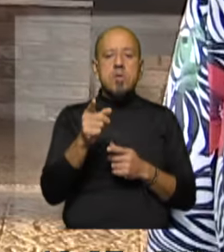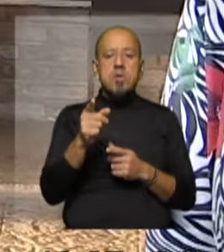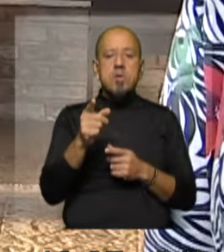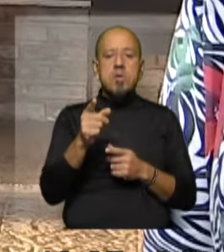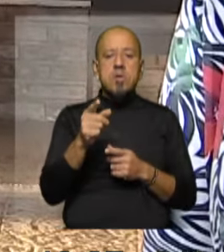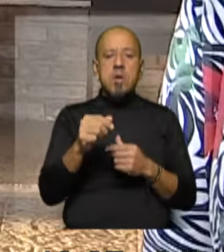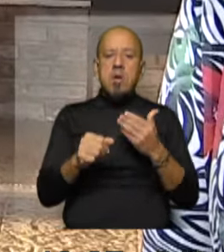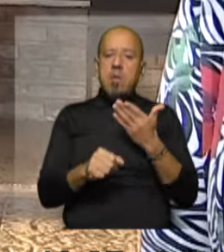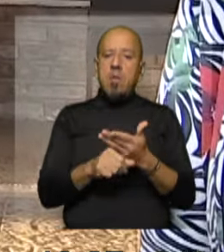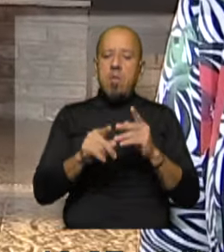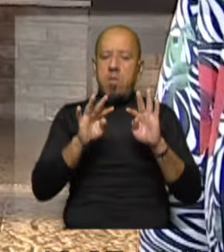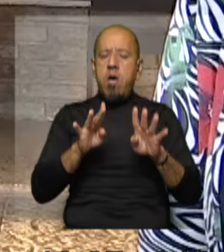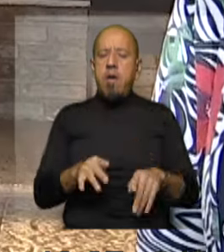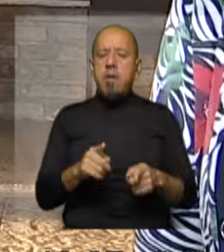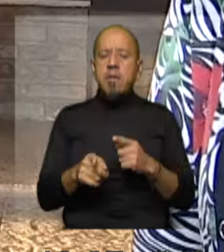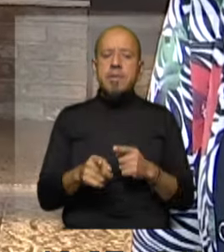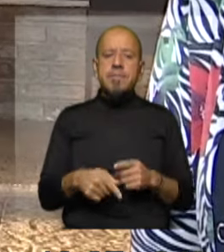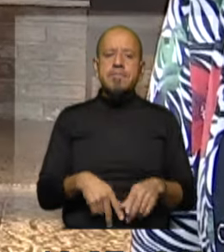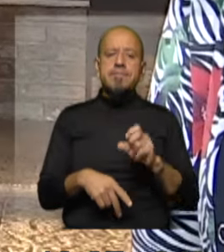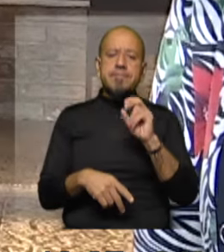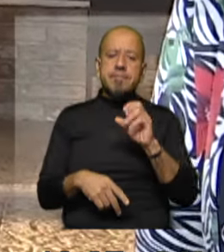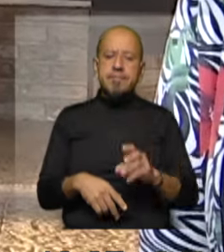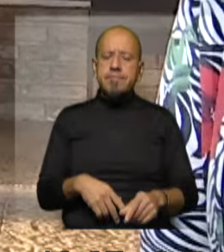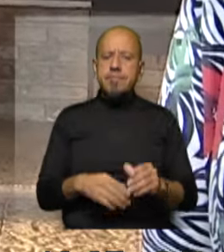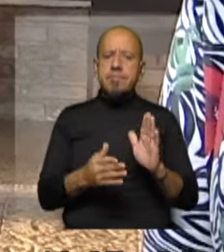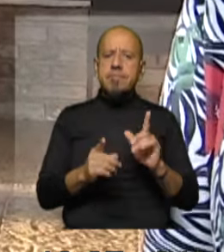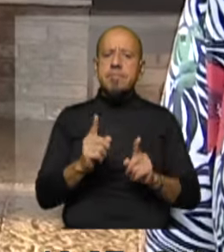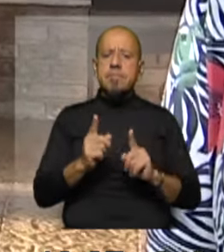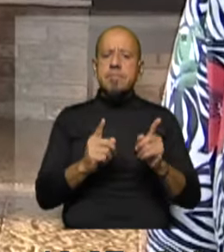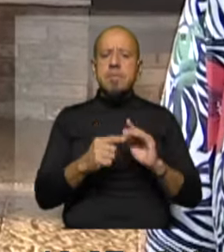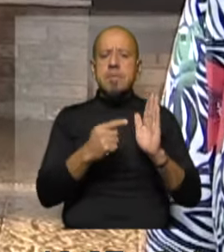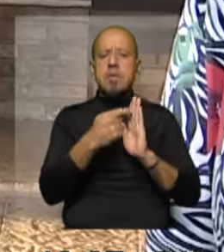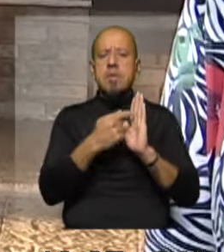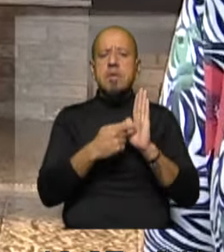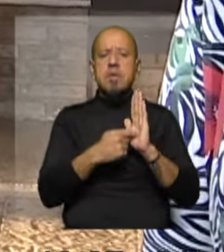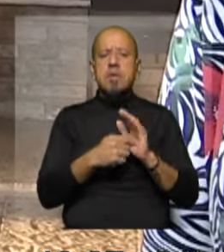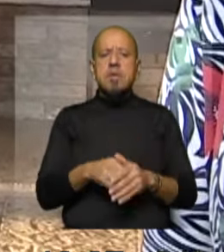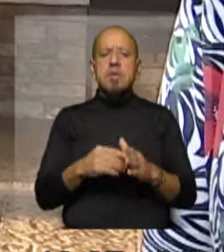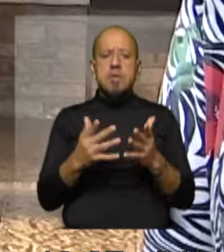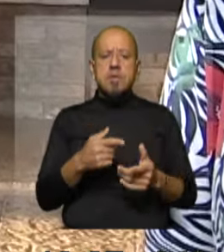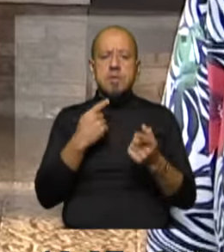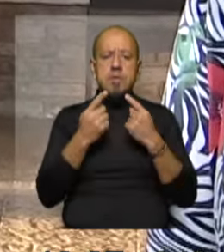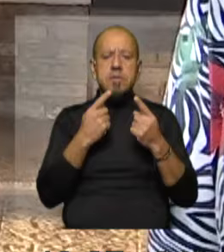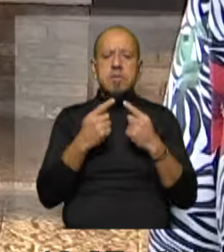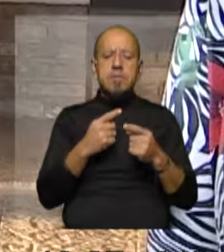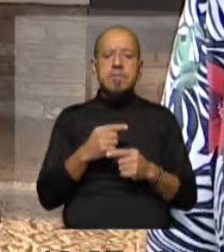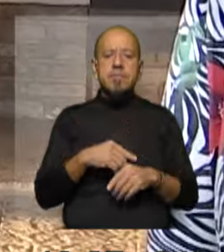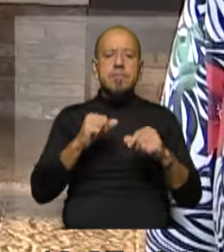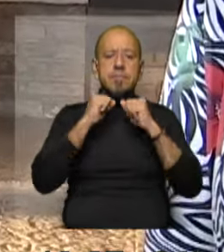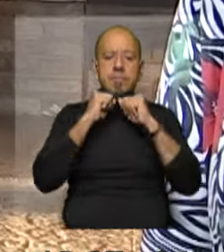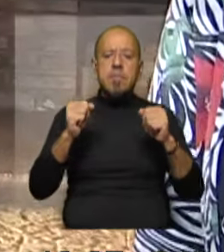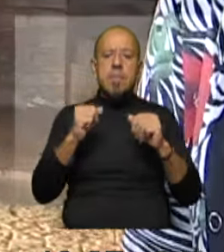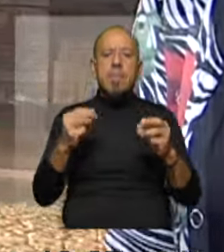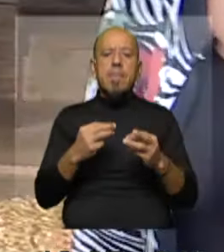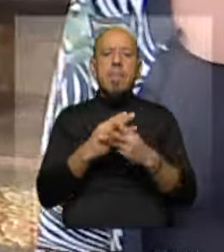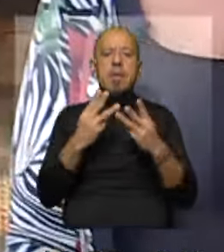haciendo referencia y criticando algunos de los aspectos de este llamado. Por eso vamos a estar conversando con Silvia Tejera, secretaria general de